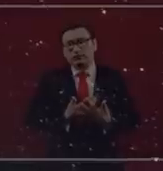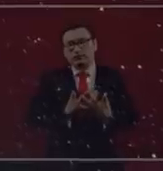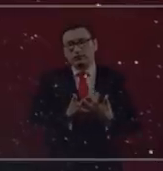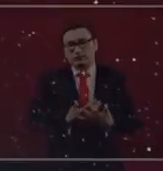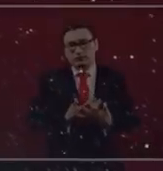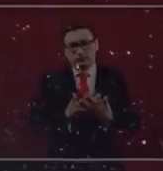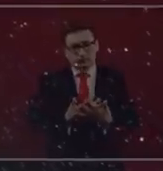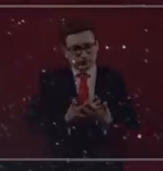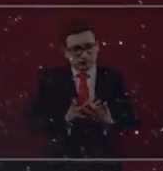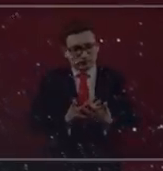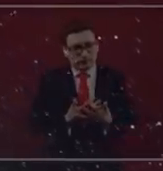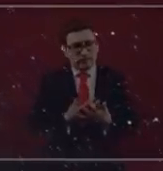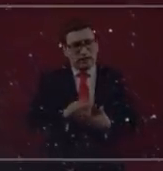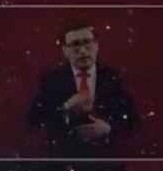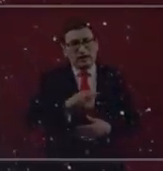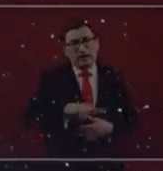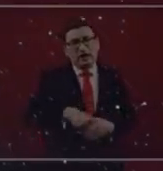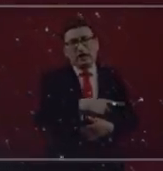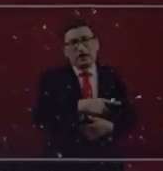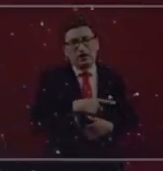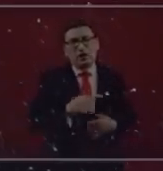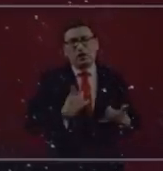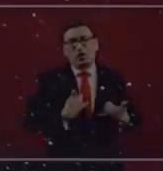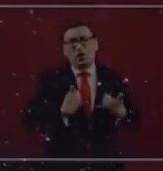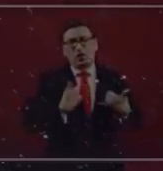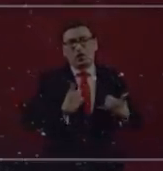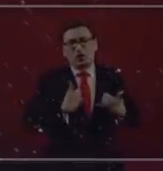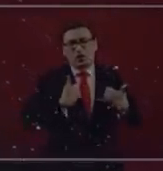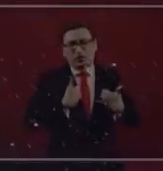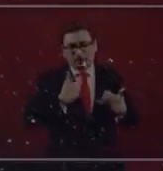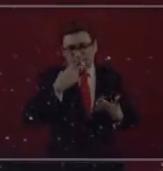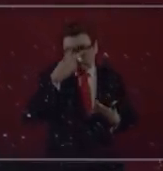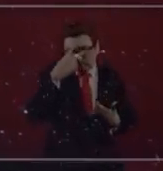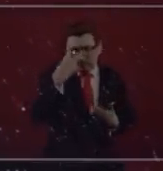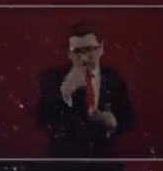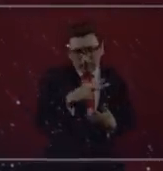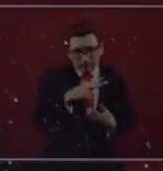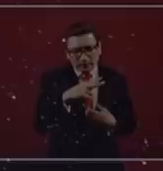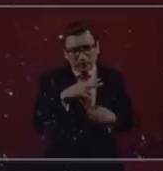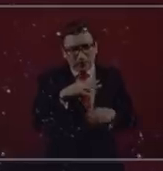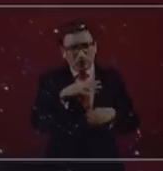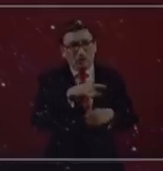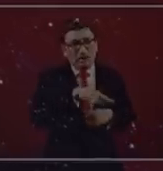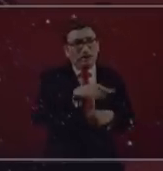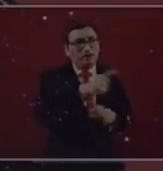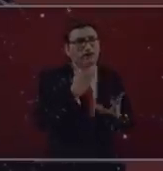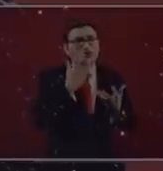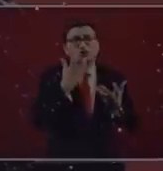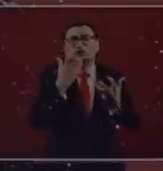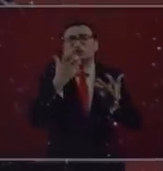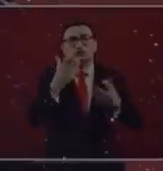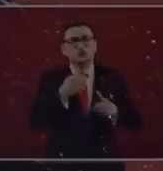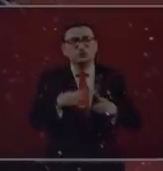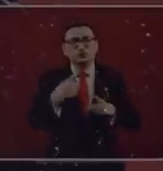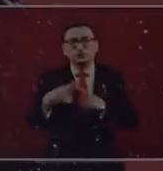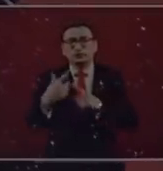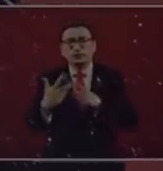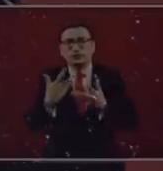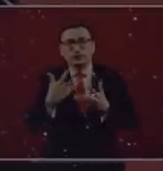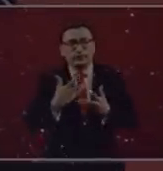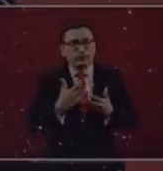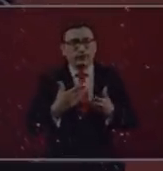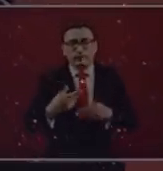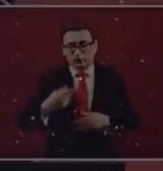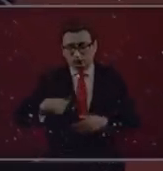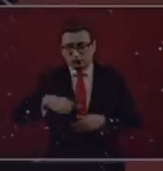Pero dense cuenta cómo no han trabajado para este país. Dense cuenta cómo han